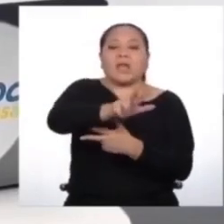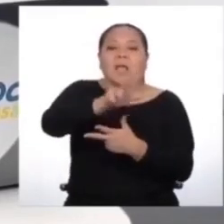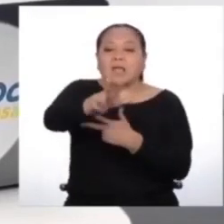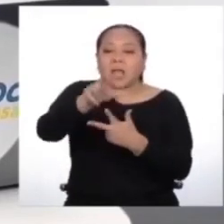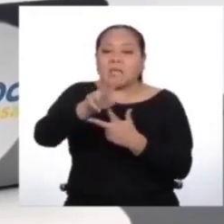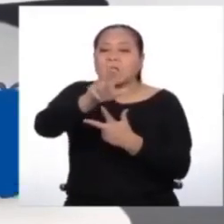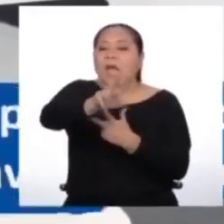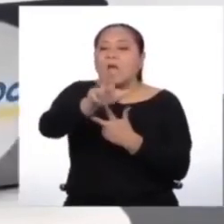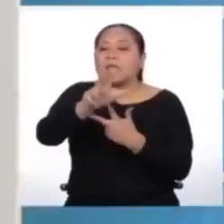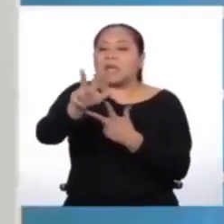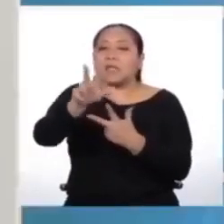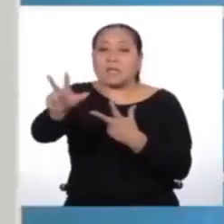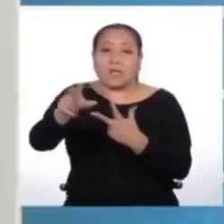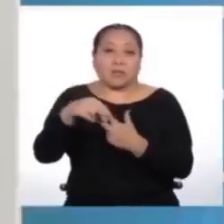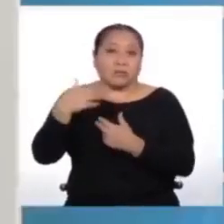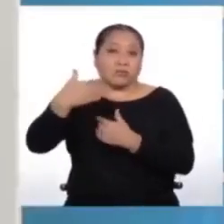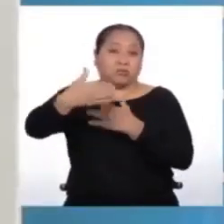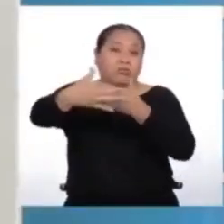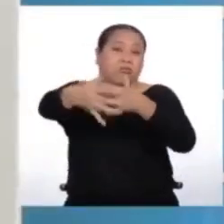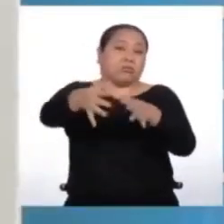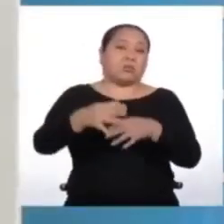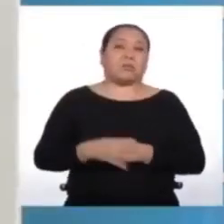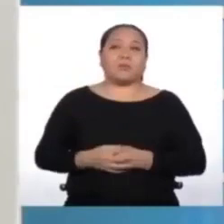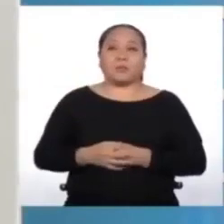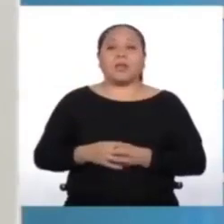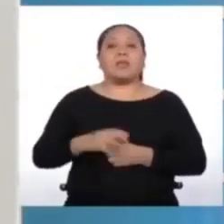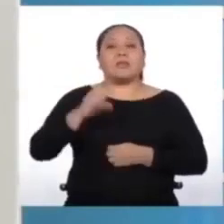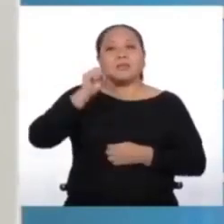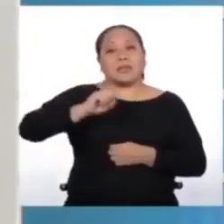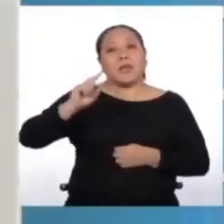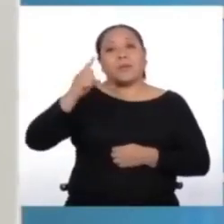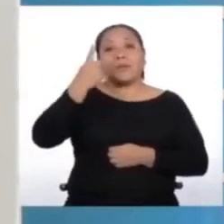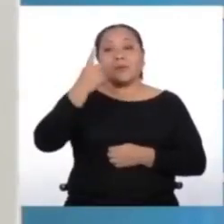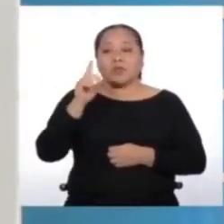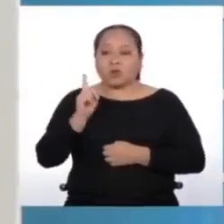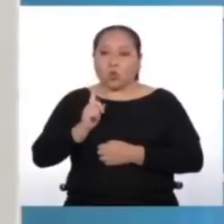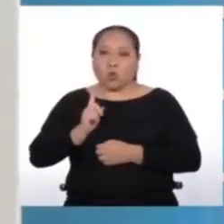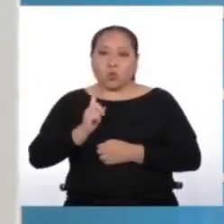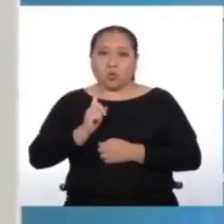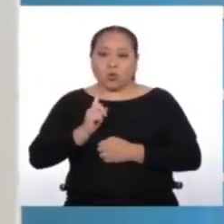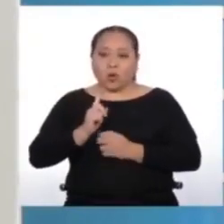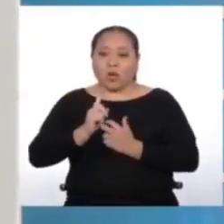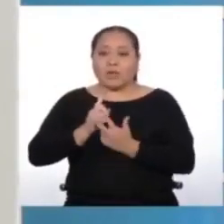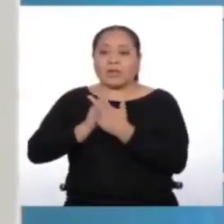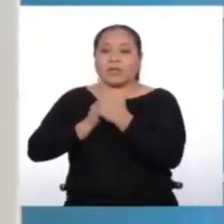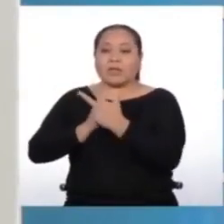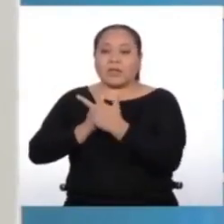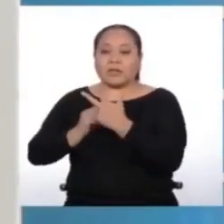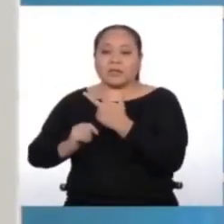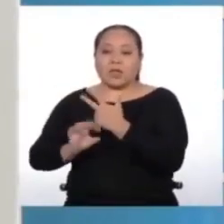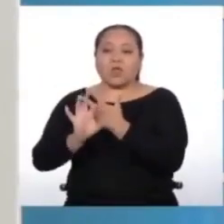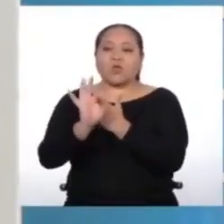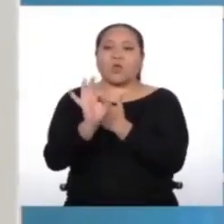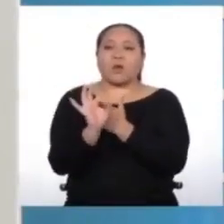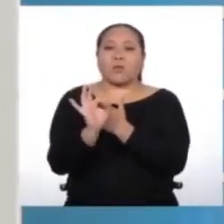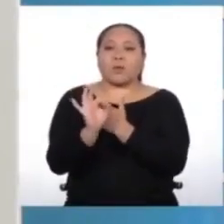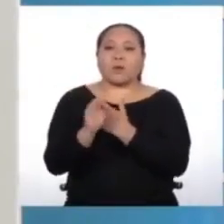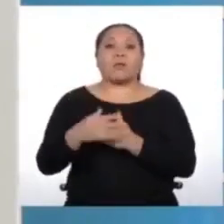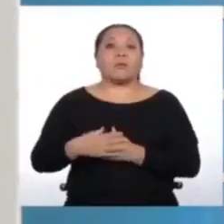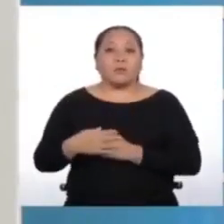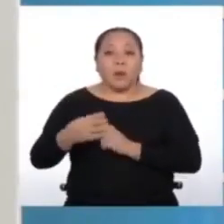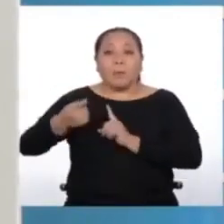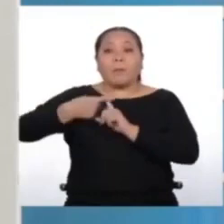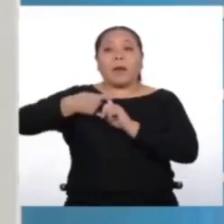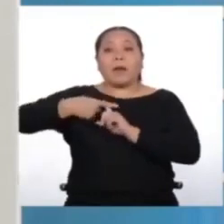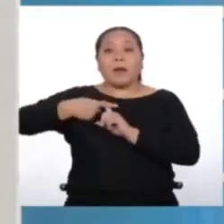favores cada una. Sí, el primer número es 1, el segundo es 3 y el tercero es 9, la constante es 3,